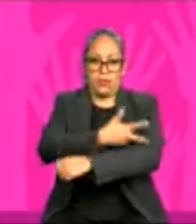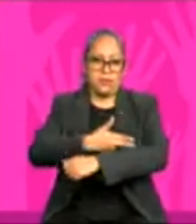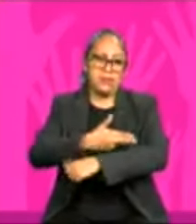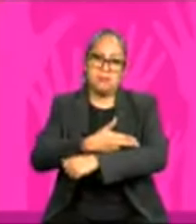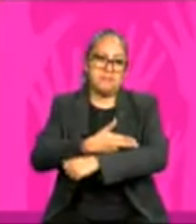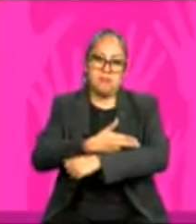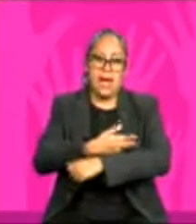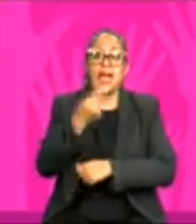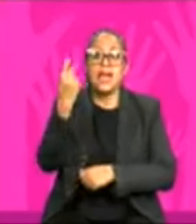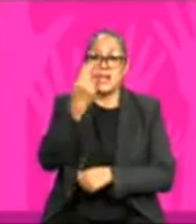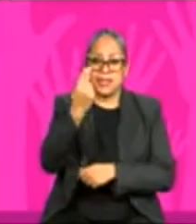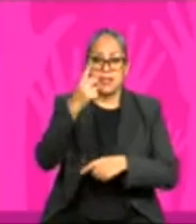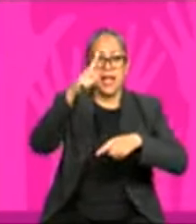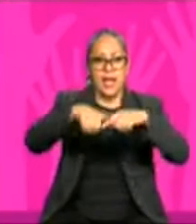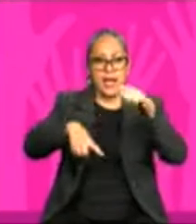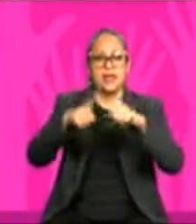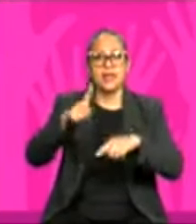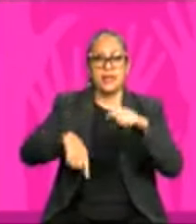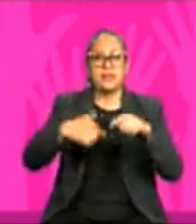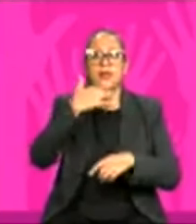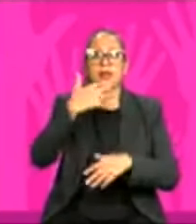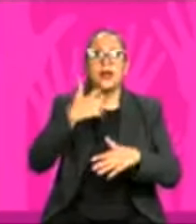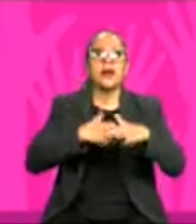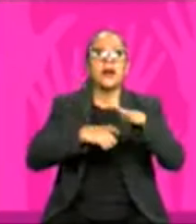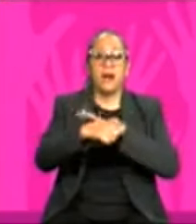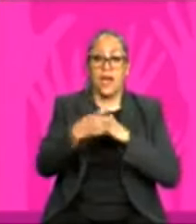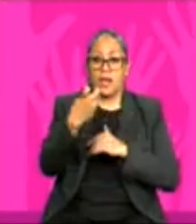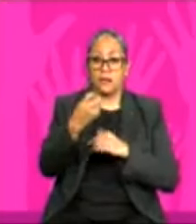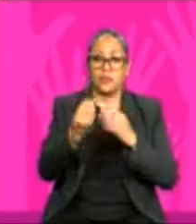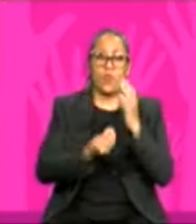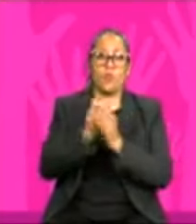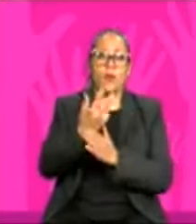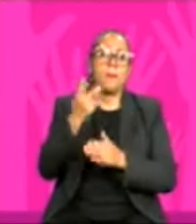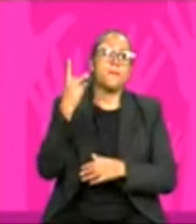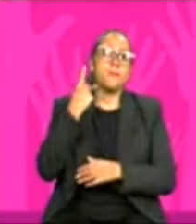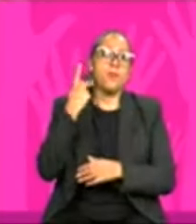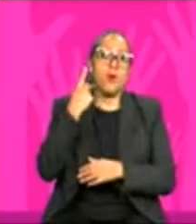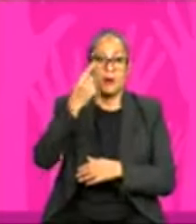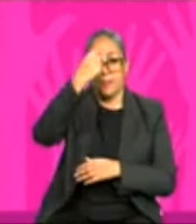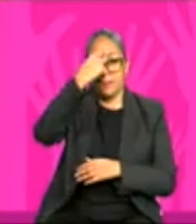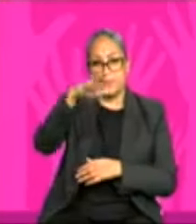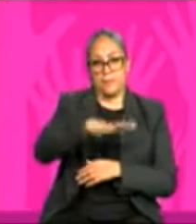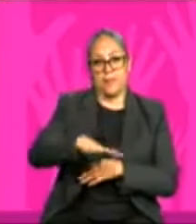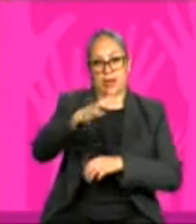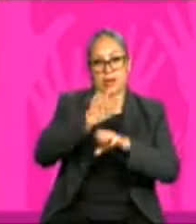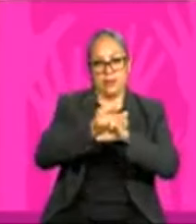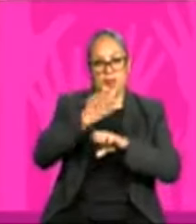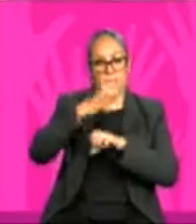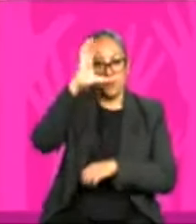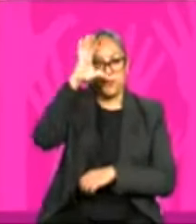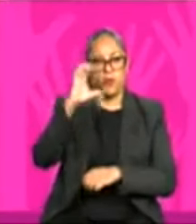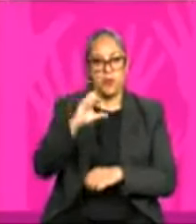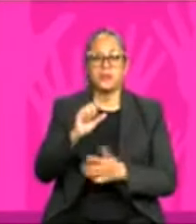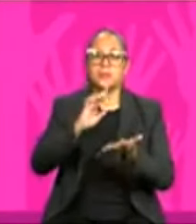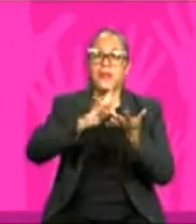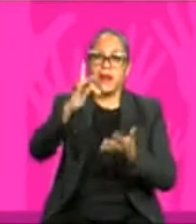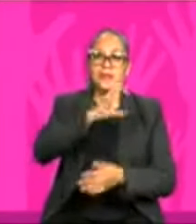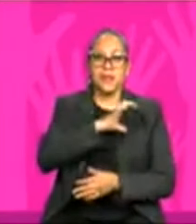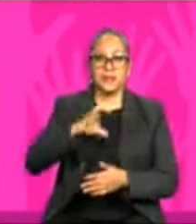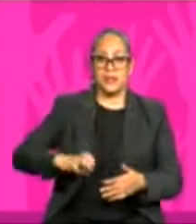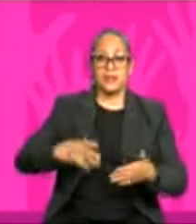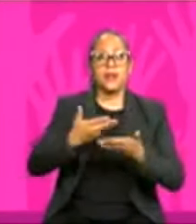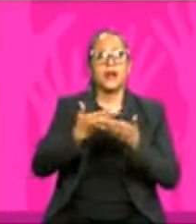El combate a la corrupción la vamos a hacer una política de Estado en favor de los morelenses. Gracias, candidata.